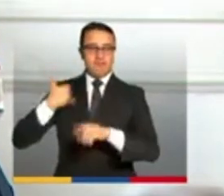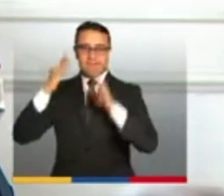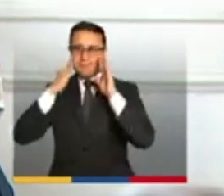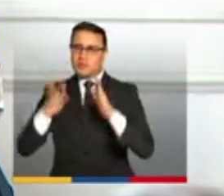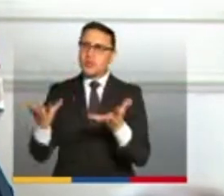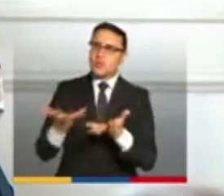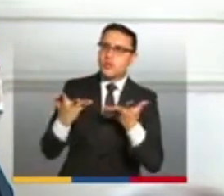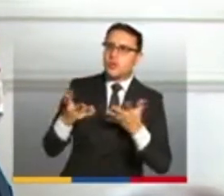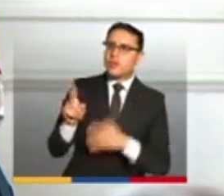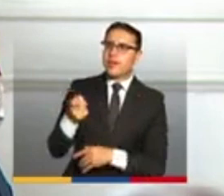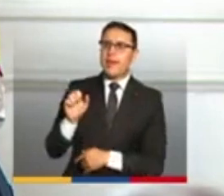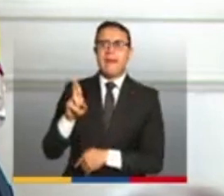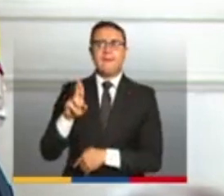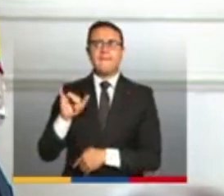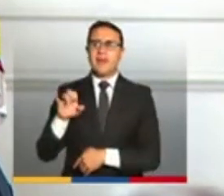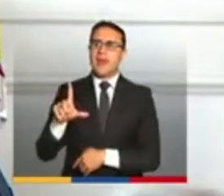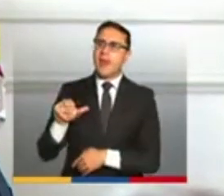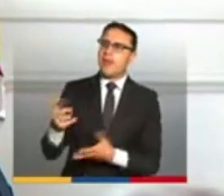Allá.